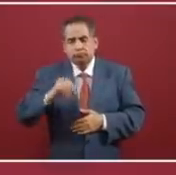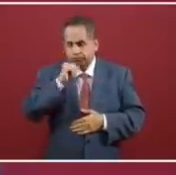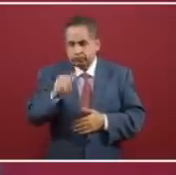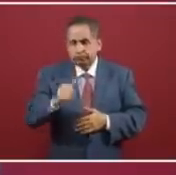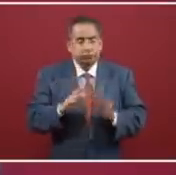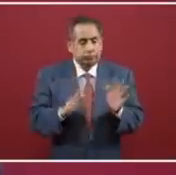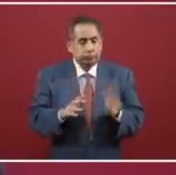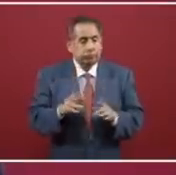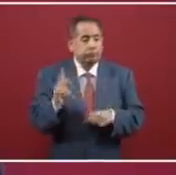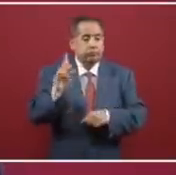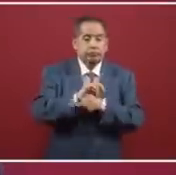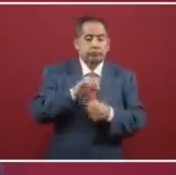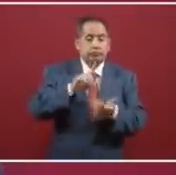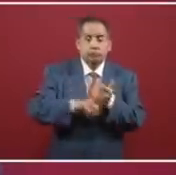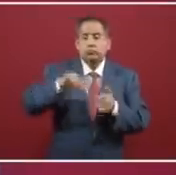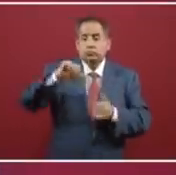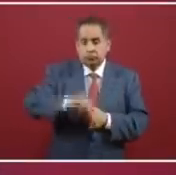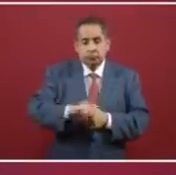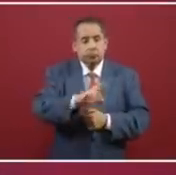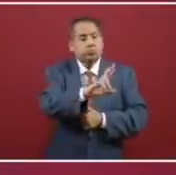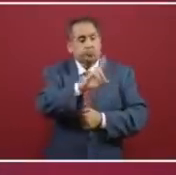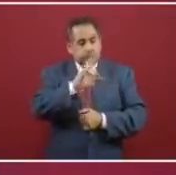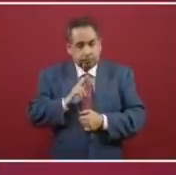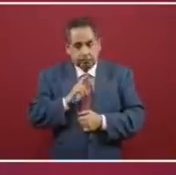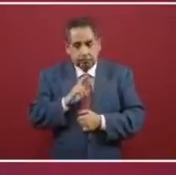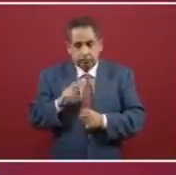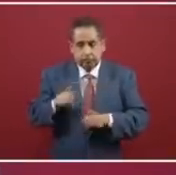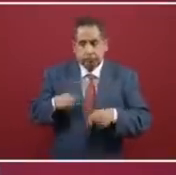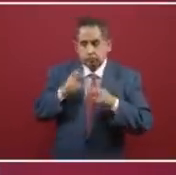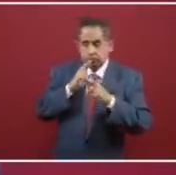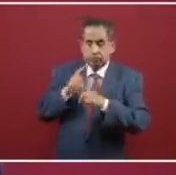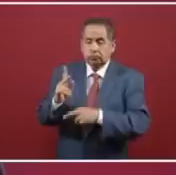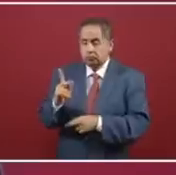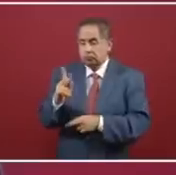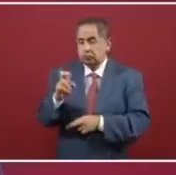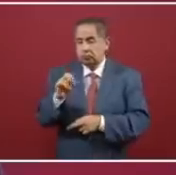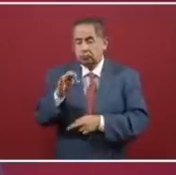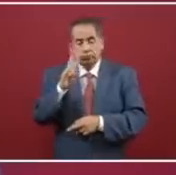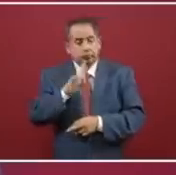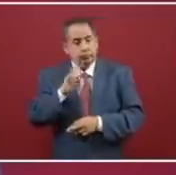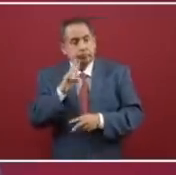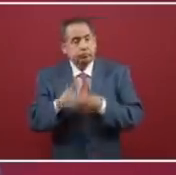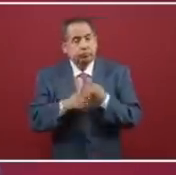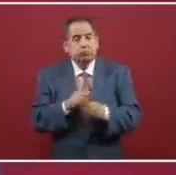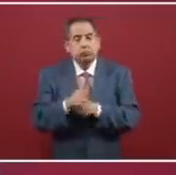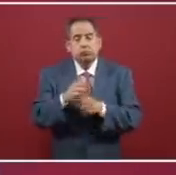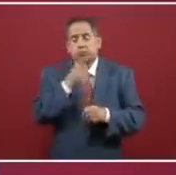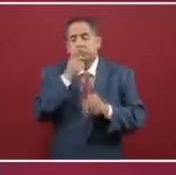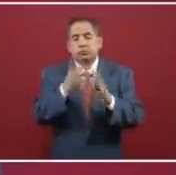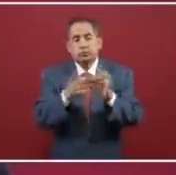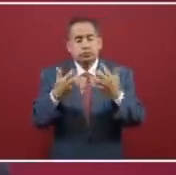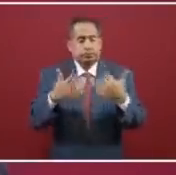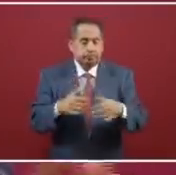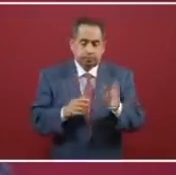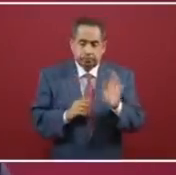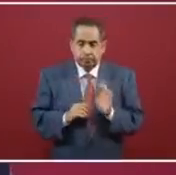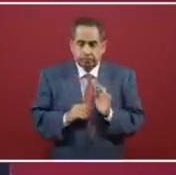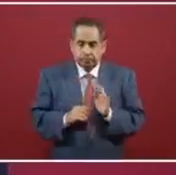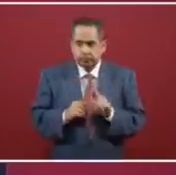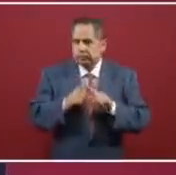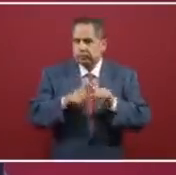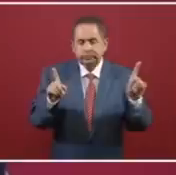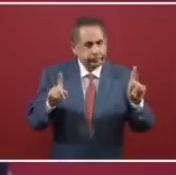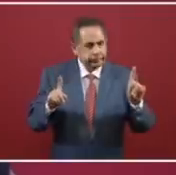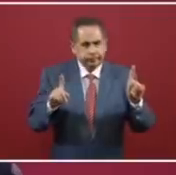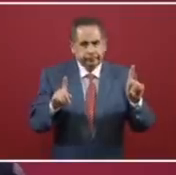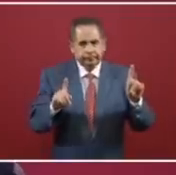tienen hasta el día de hoy para para presentar su respuesta en profeco vamos a ver también que responder la empresa que es muy diferente